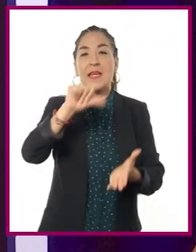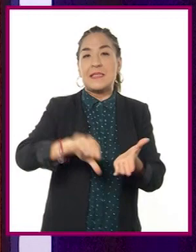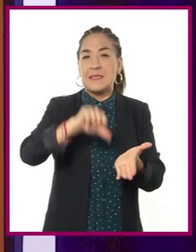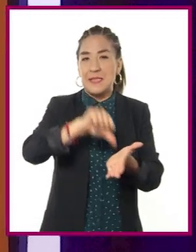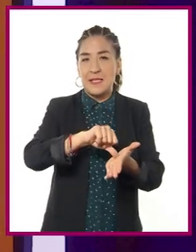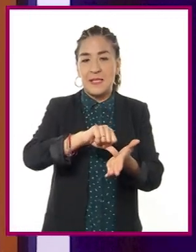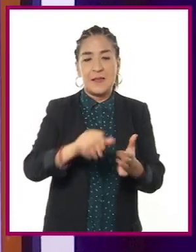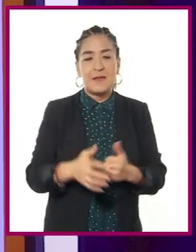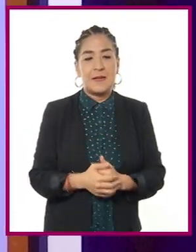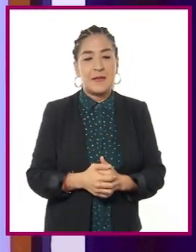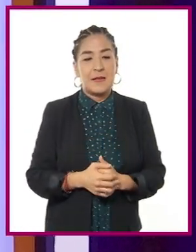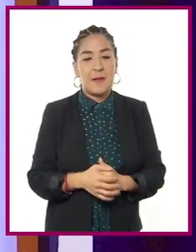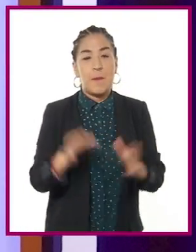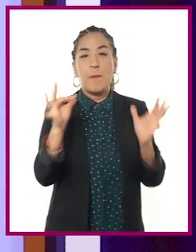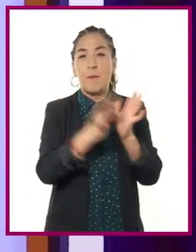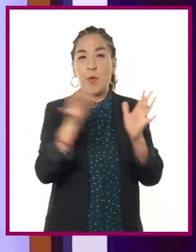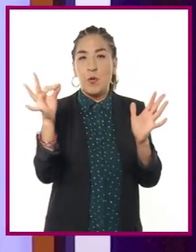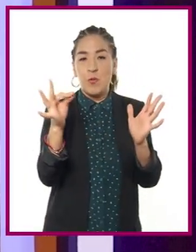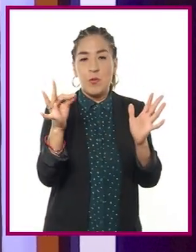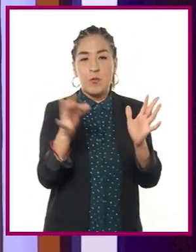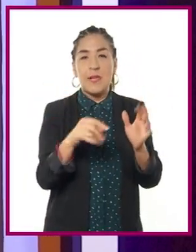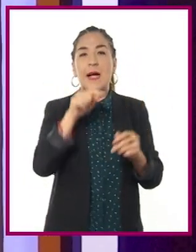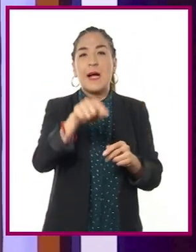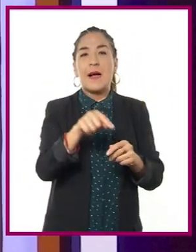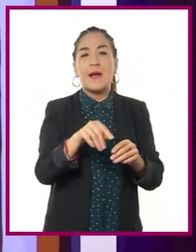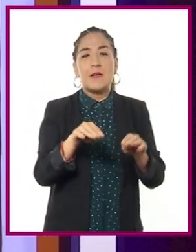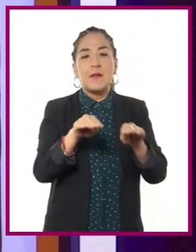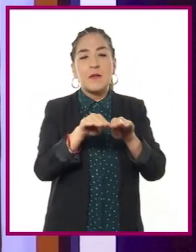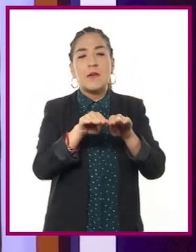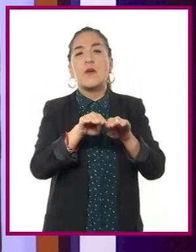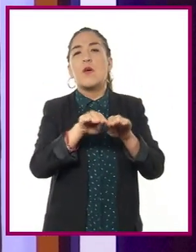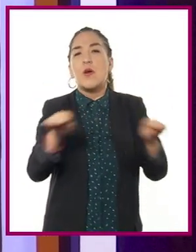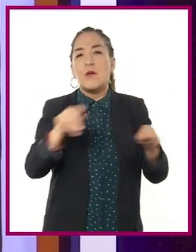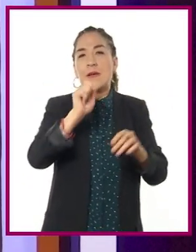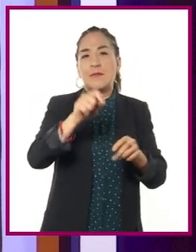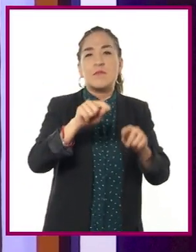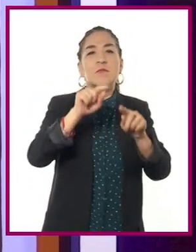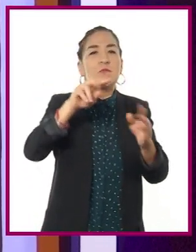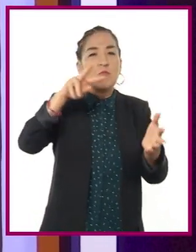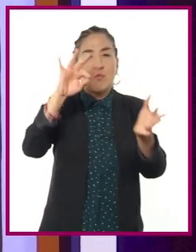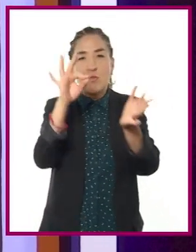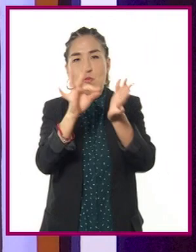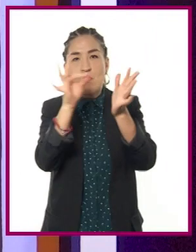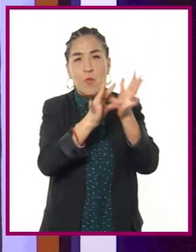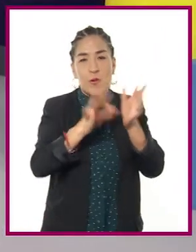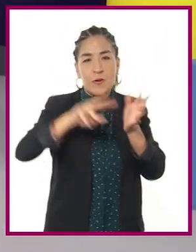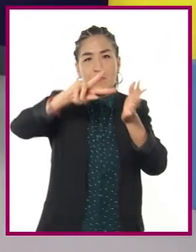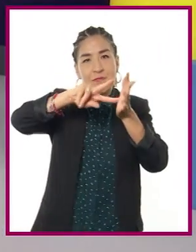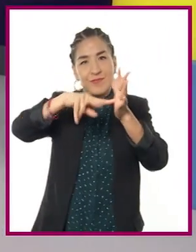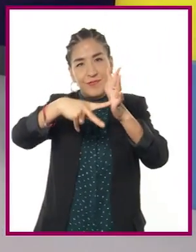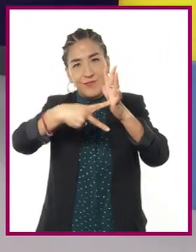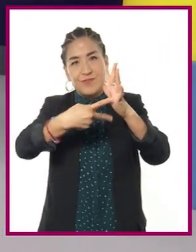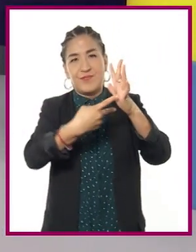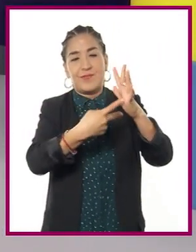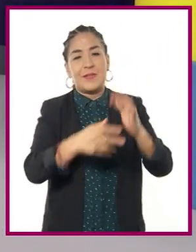Centro, punto del que equidistan todos los puntos de la circunferencia.